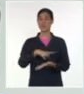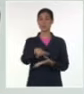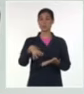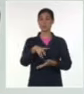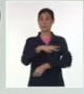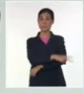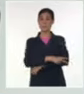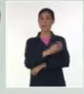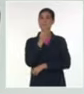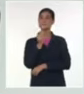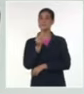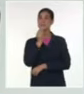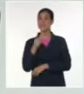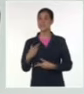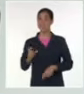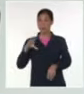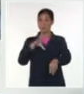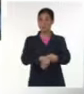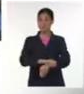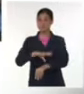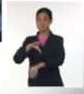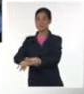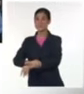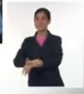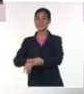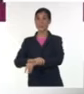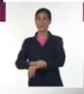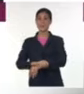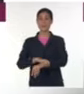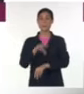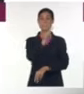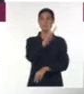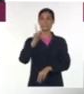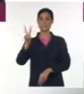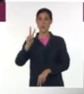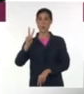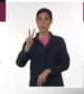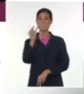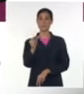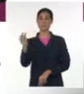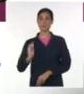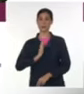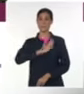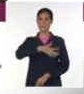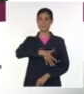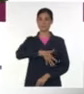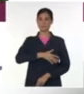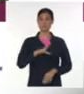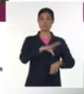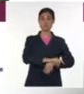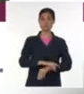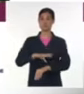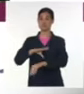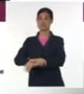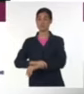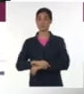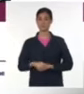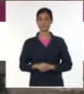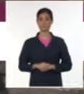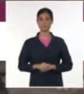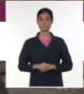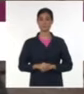22 palestinos en Cisjordania en las últimas horas. En un comunicado conjunto, la Autoridad de Asuntos de Prisioneros